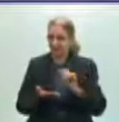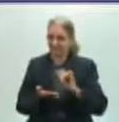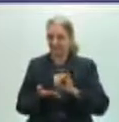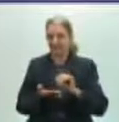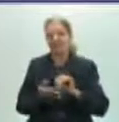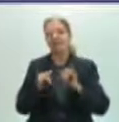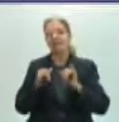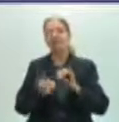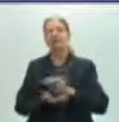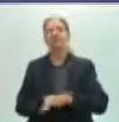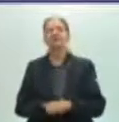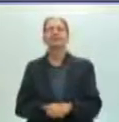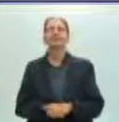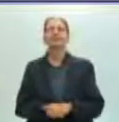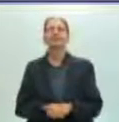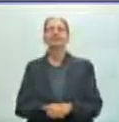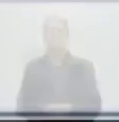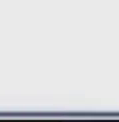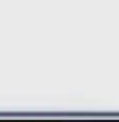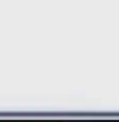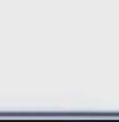información.